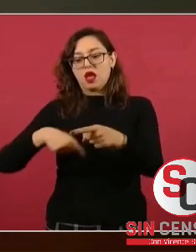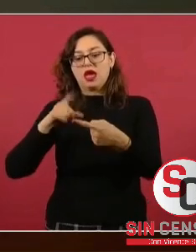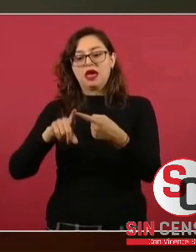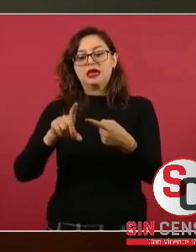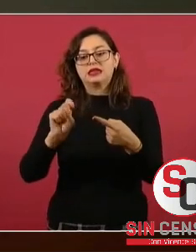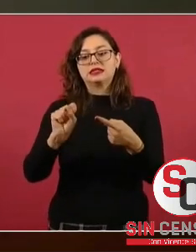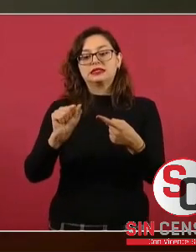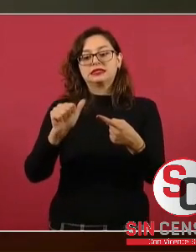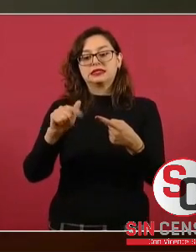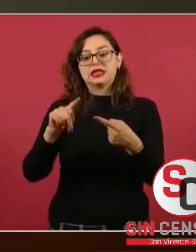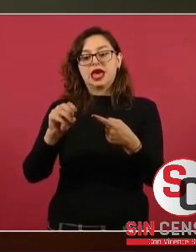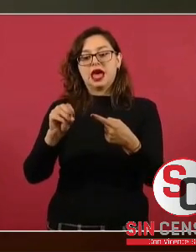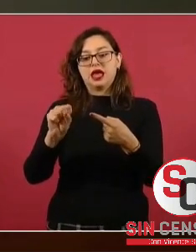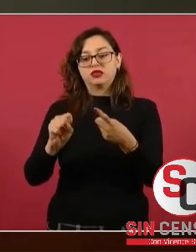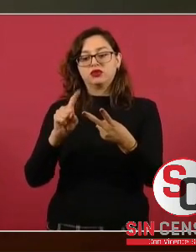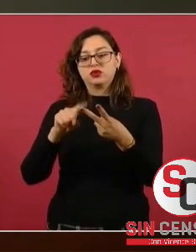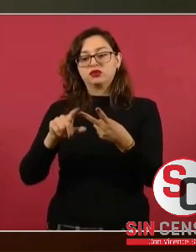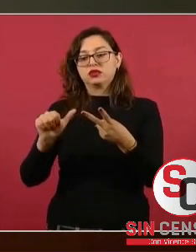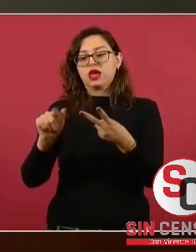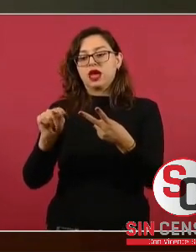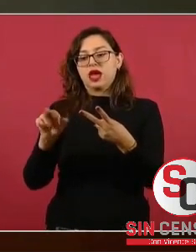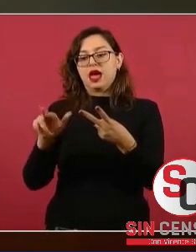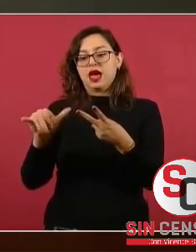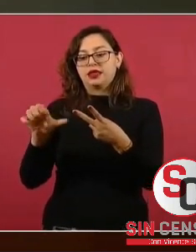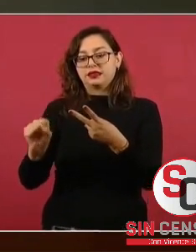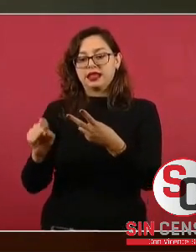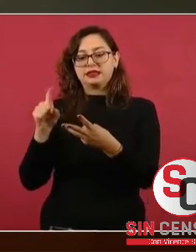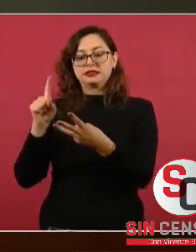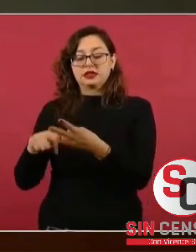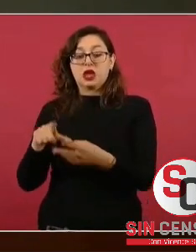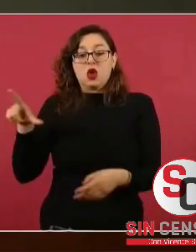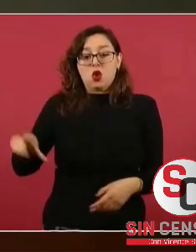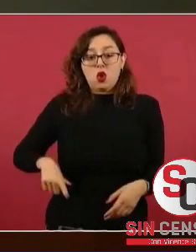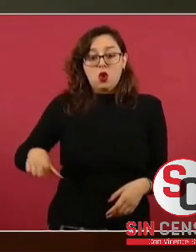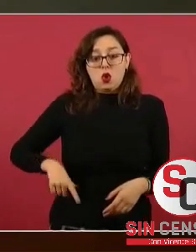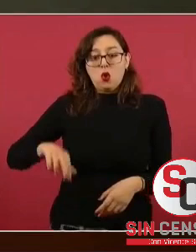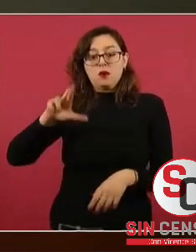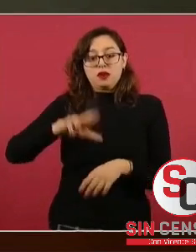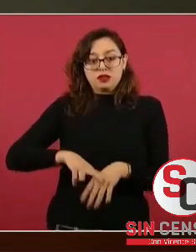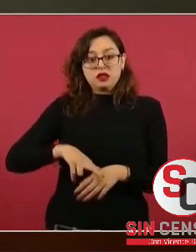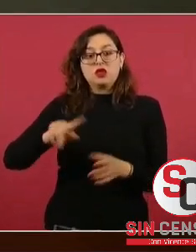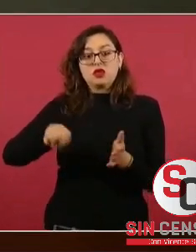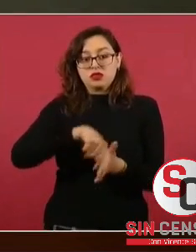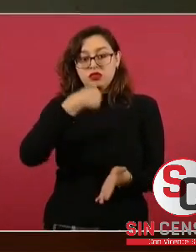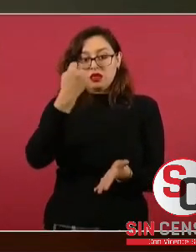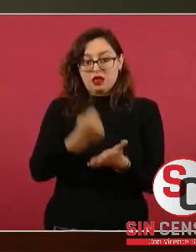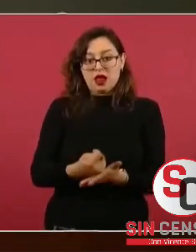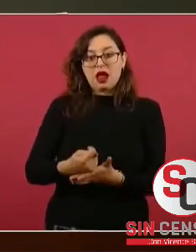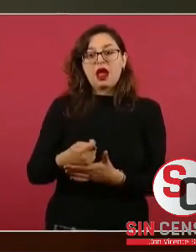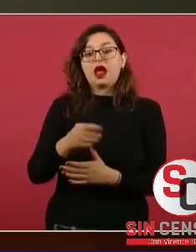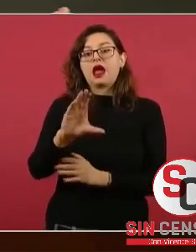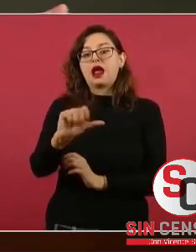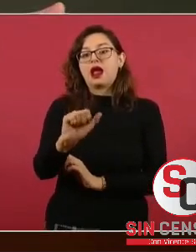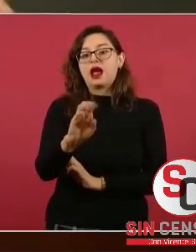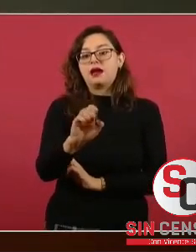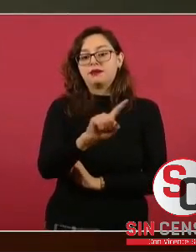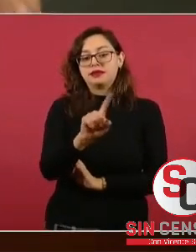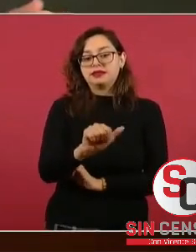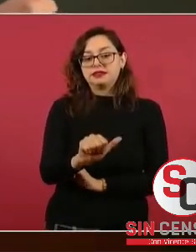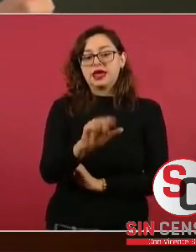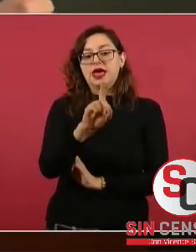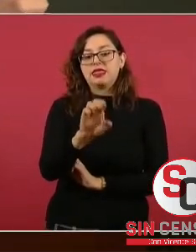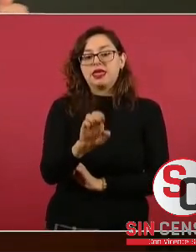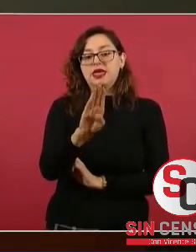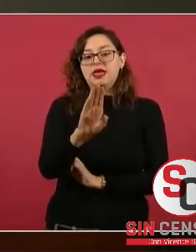del Tampico Madero, Alejandro Iraragorri, y el gobernador de Tamaulipas, Cabeza de Vaca, que le entregó dinero